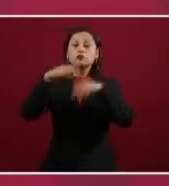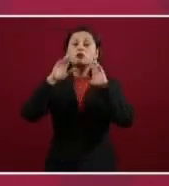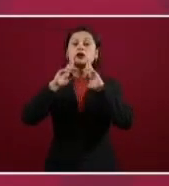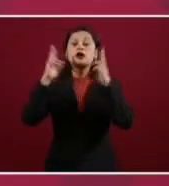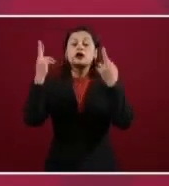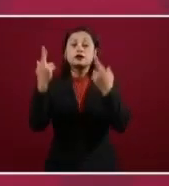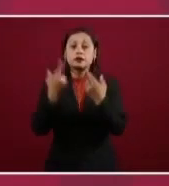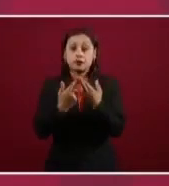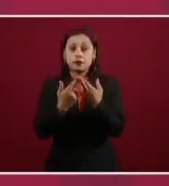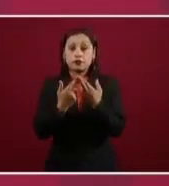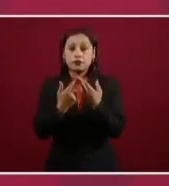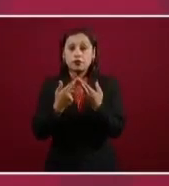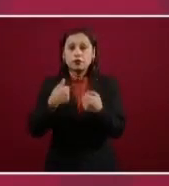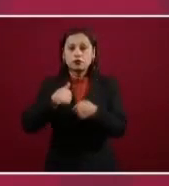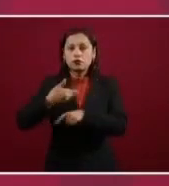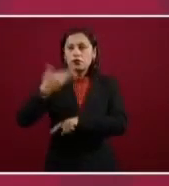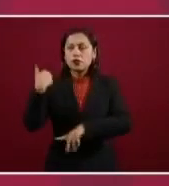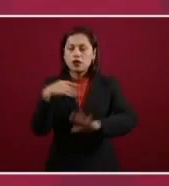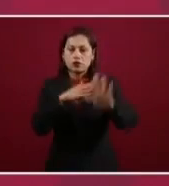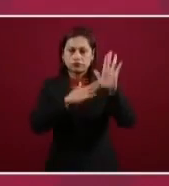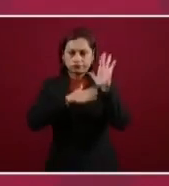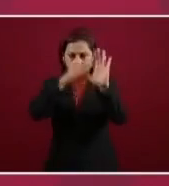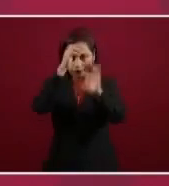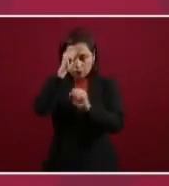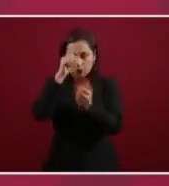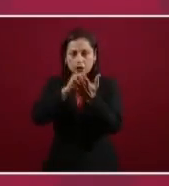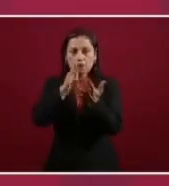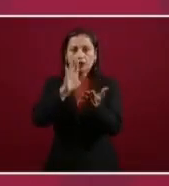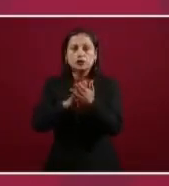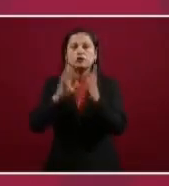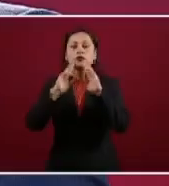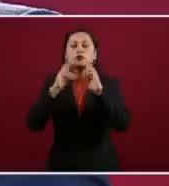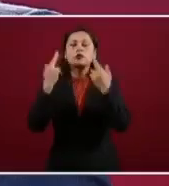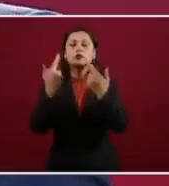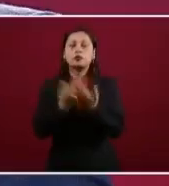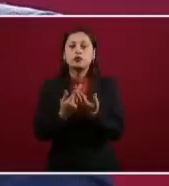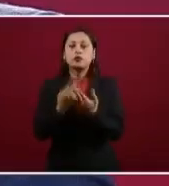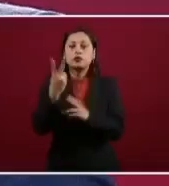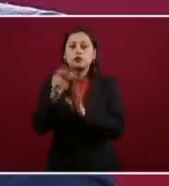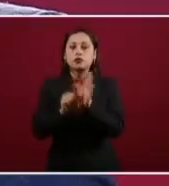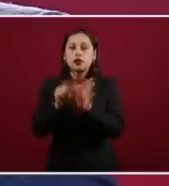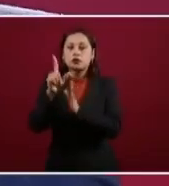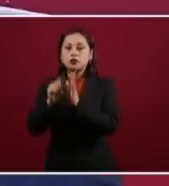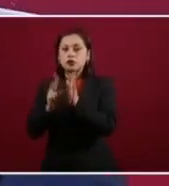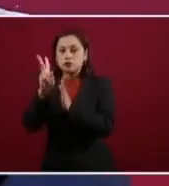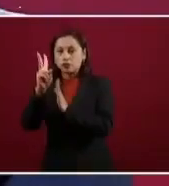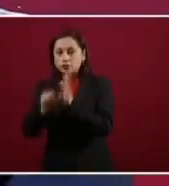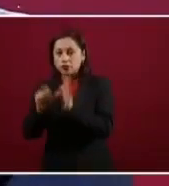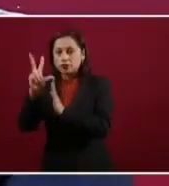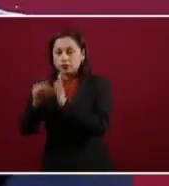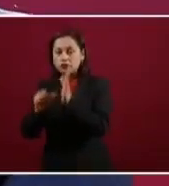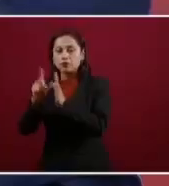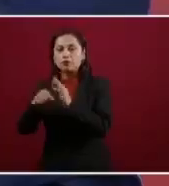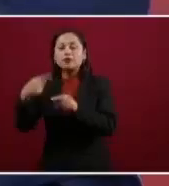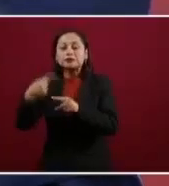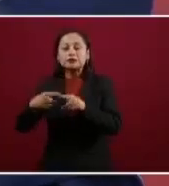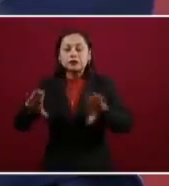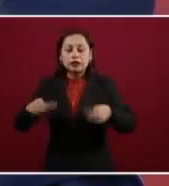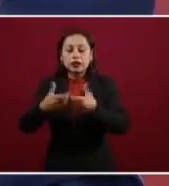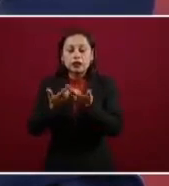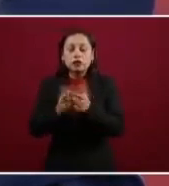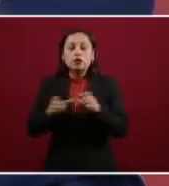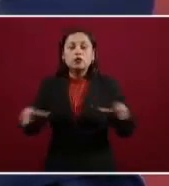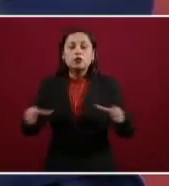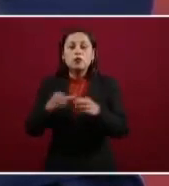para reunirme cada dos meses con los padres las madres de los jóvenes de